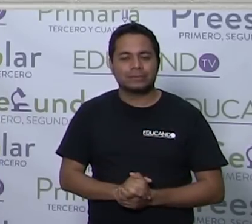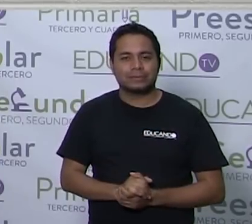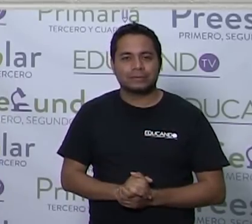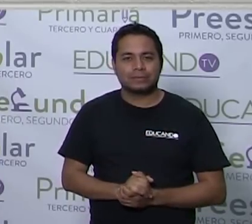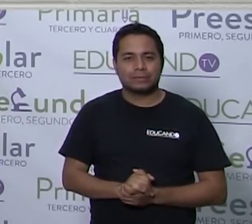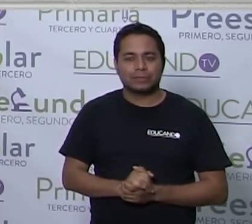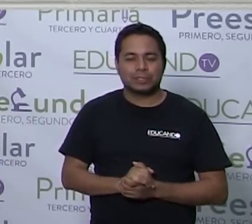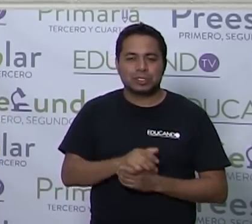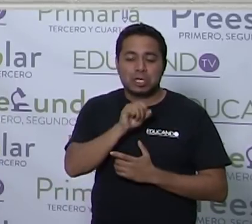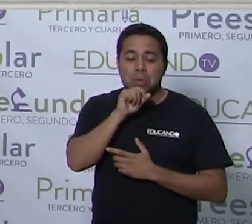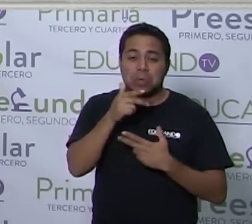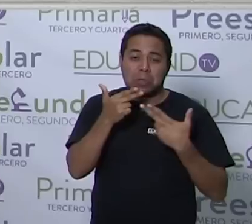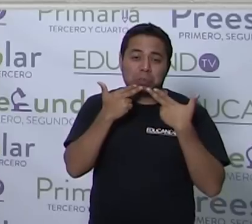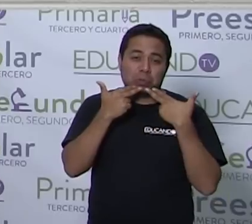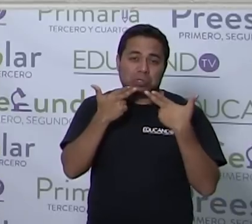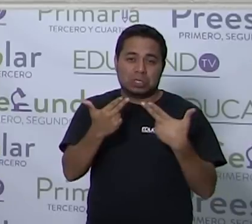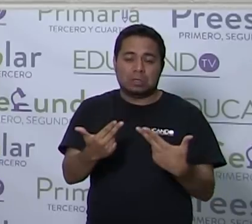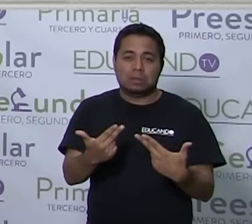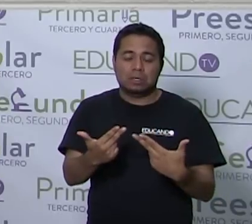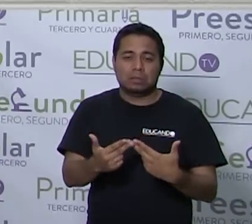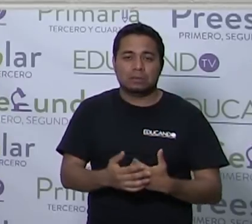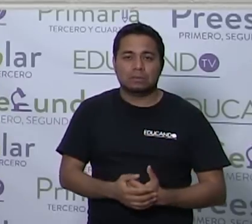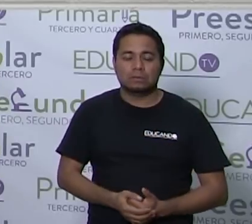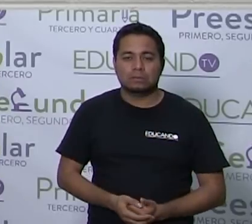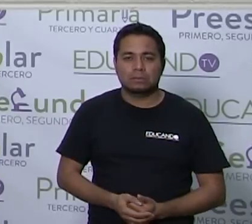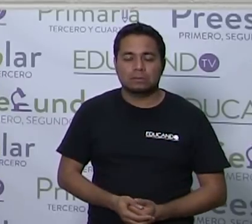e inocente